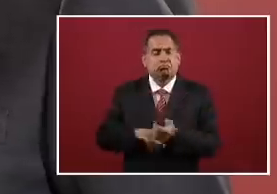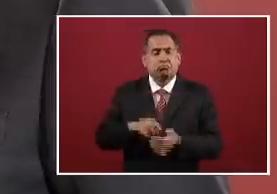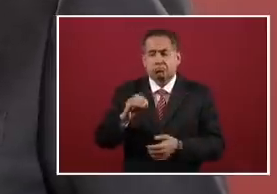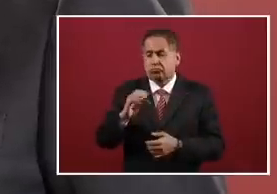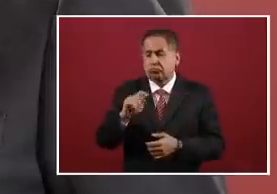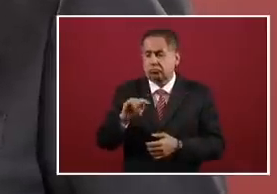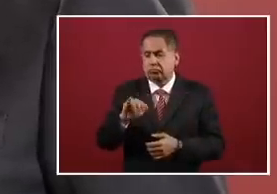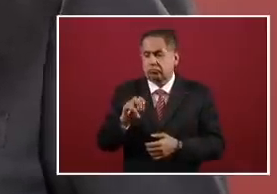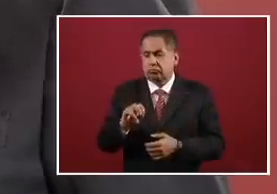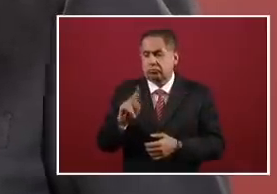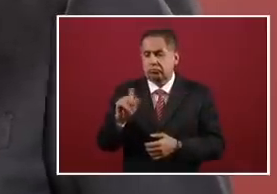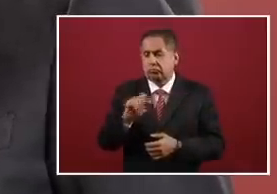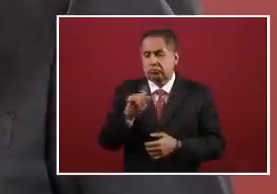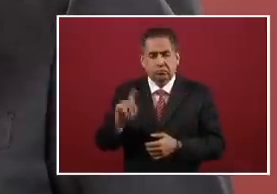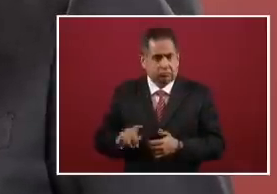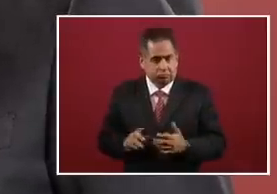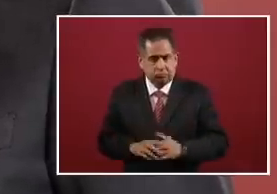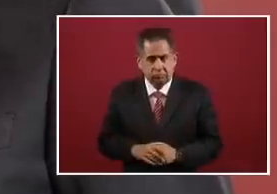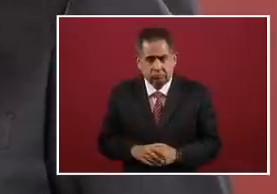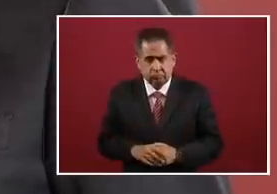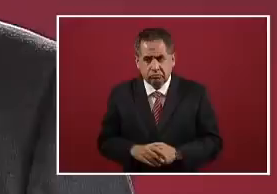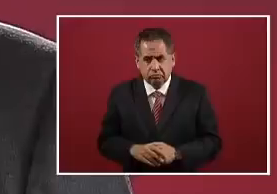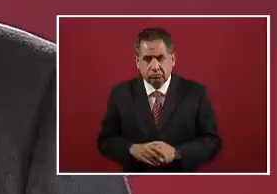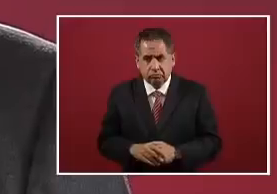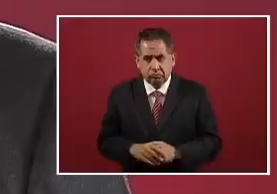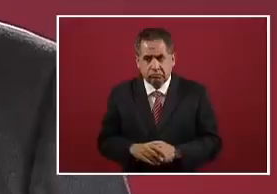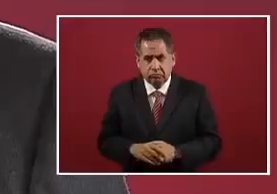Paz, ¿sí?,